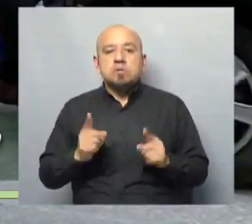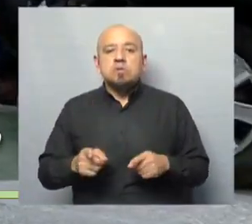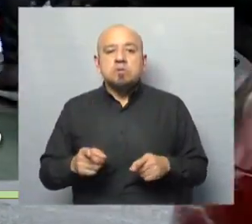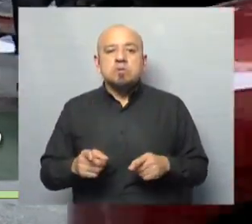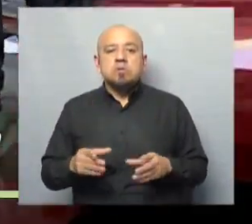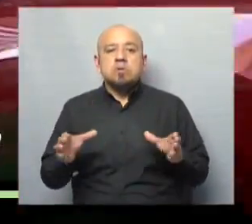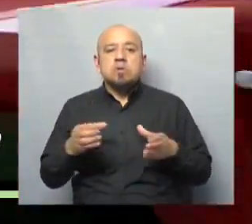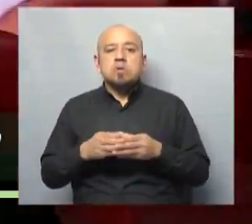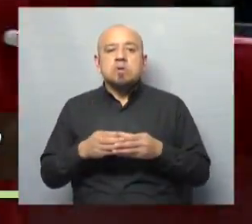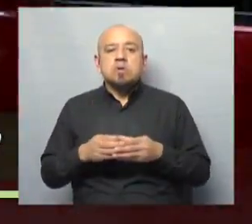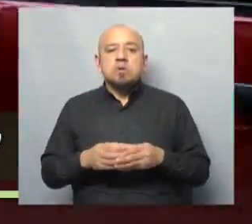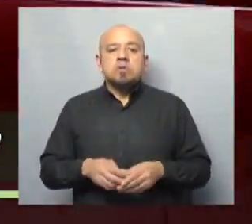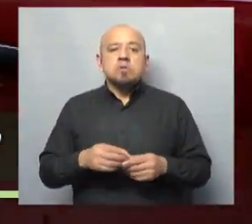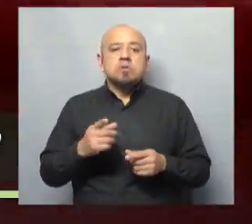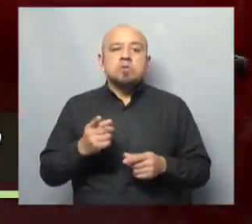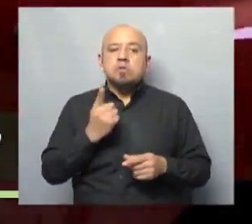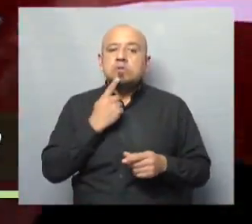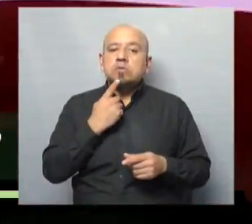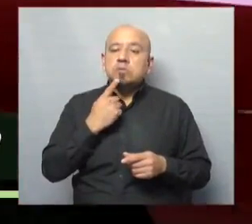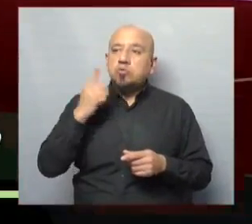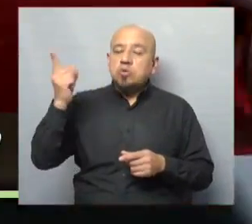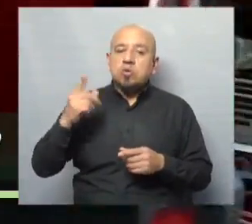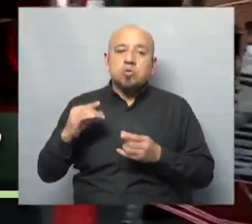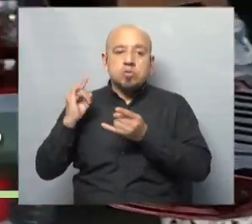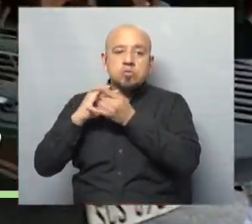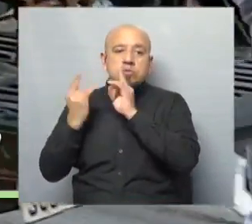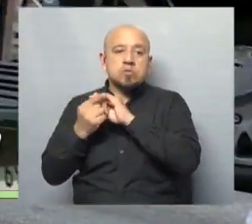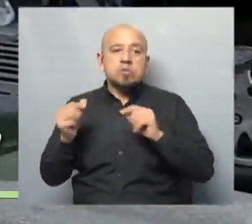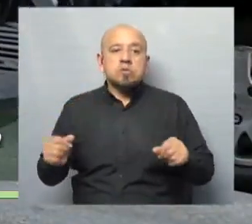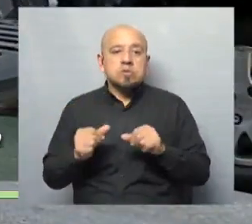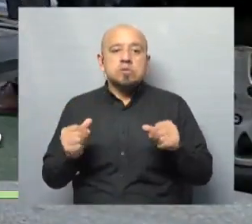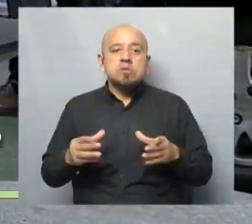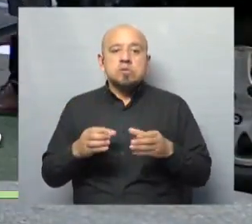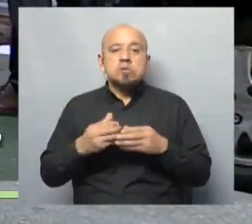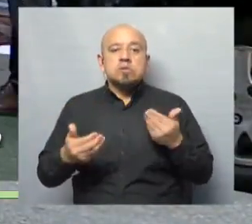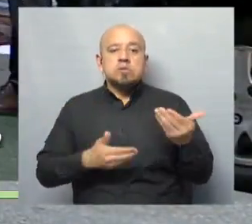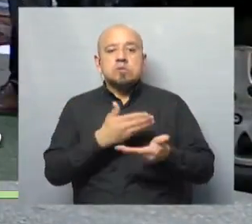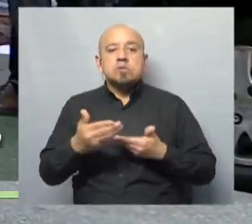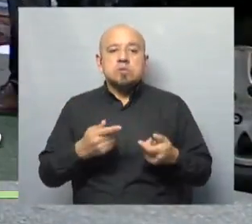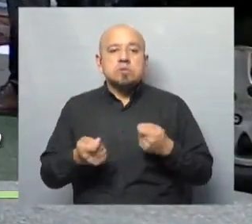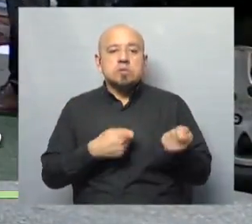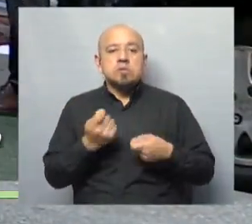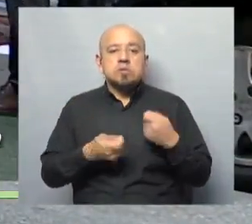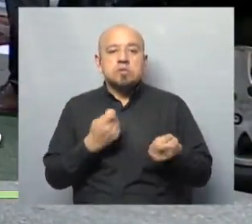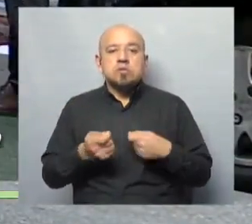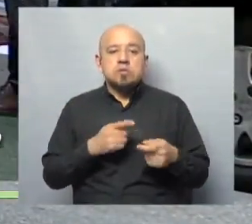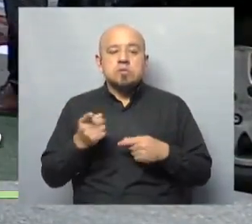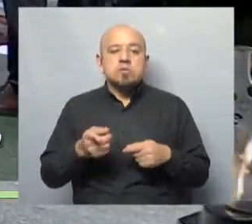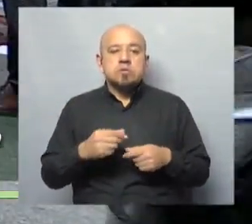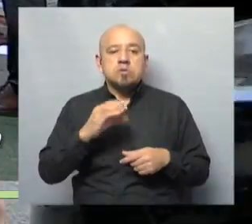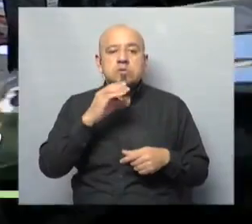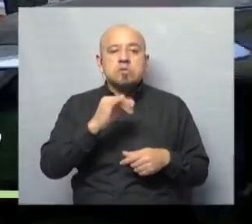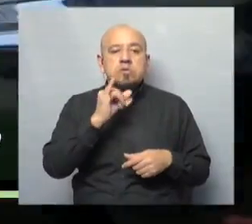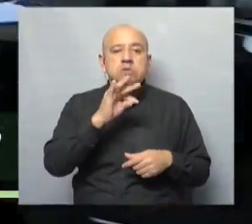comisión de legislación del trabajo que interceda y genere un ámbito de intercambio y de negociación ya sea con el citibank